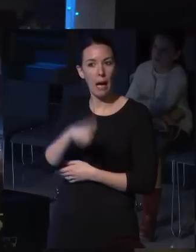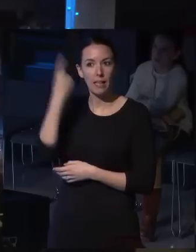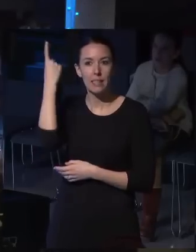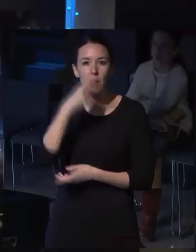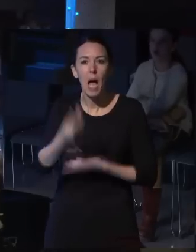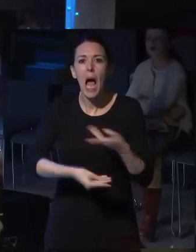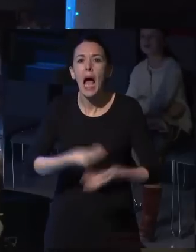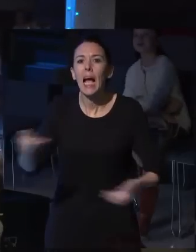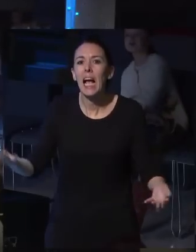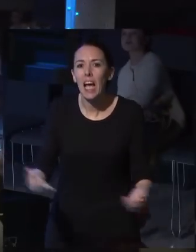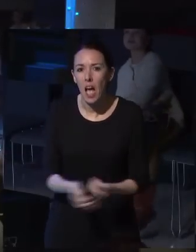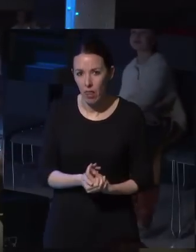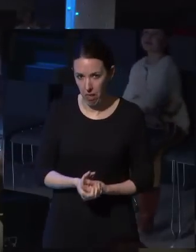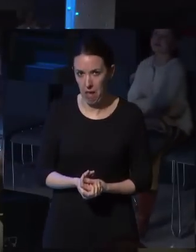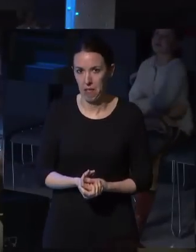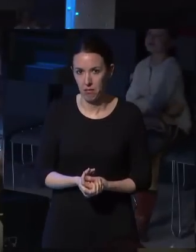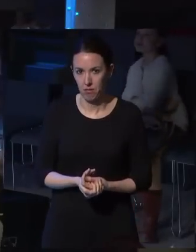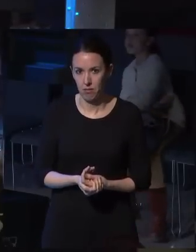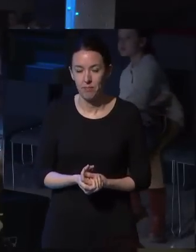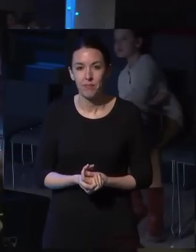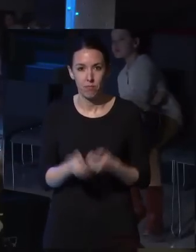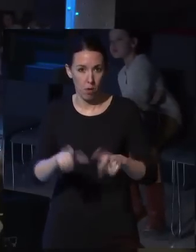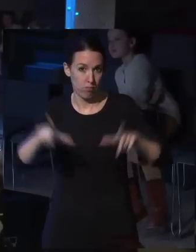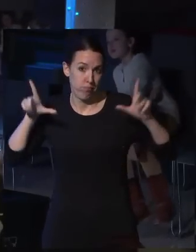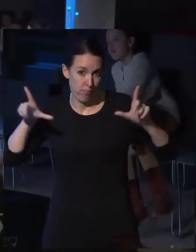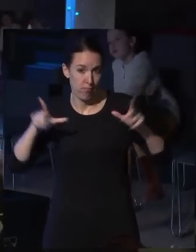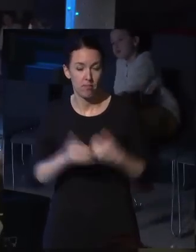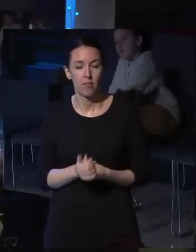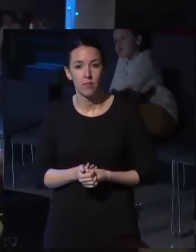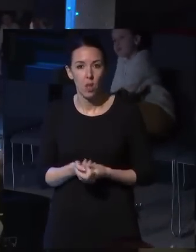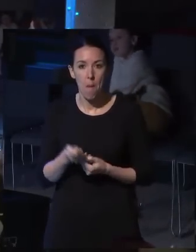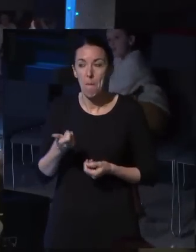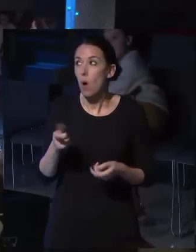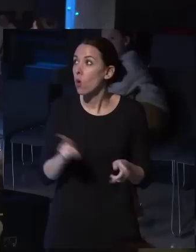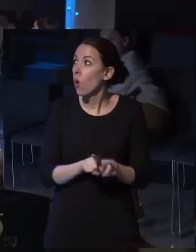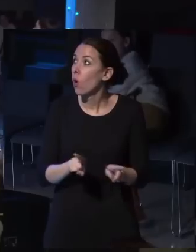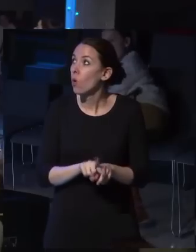qué narices hace Jorge. Y bueno, esto es un poco...